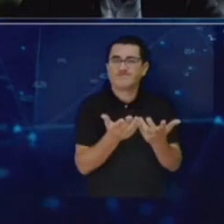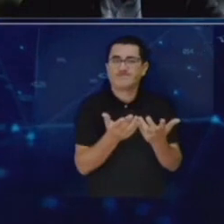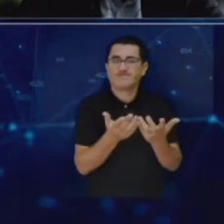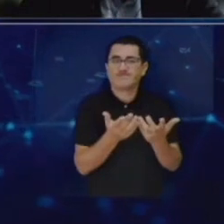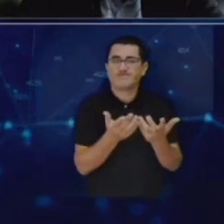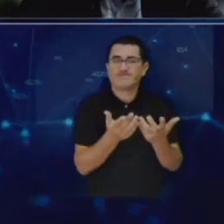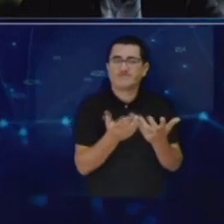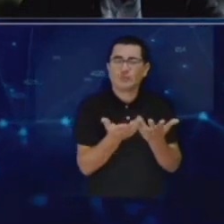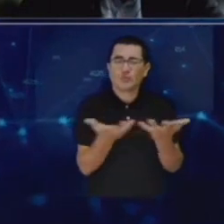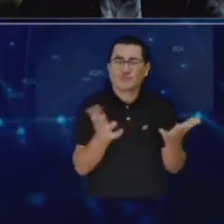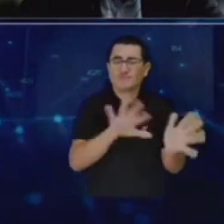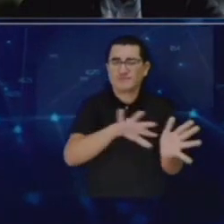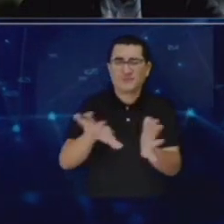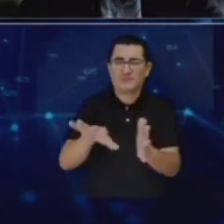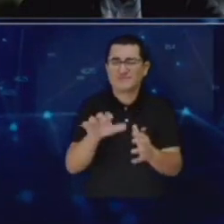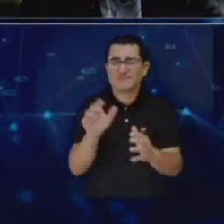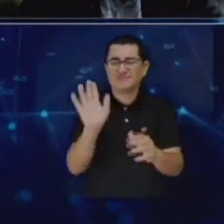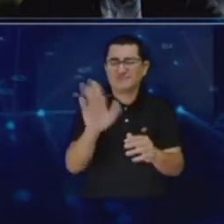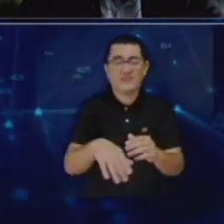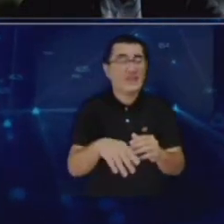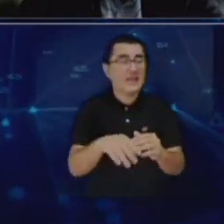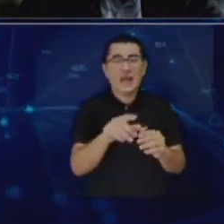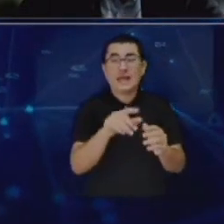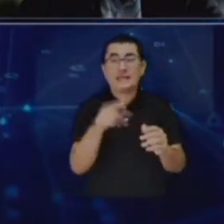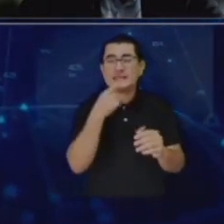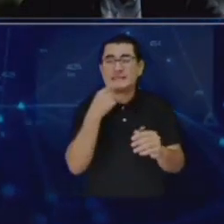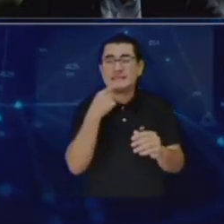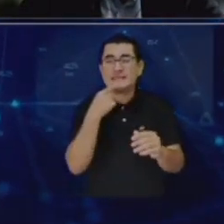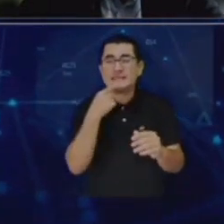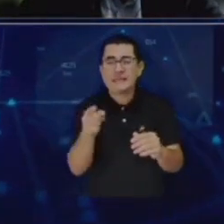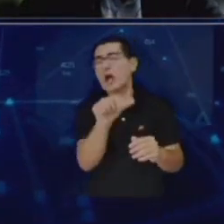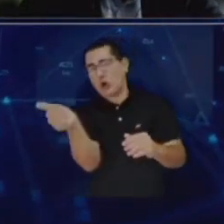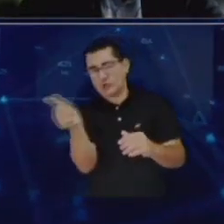favor. Sí, ¿me ayudan? La siguiente.